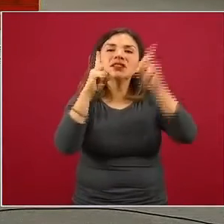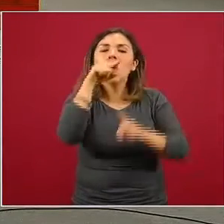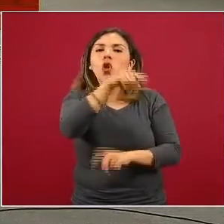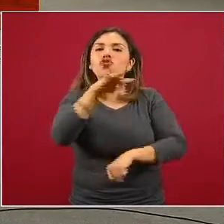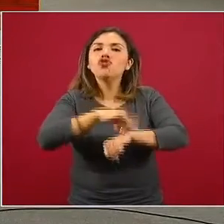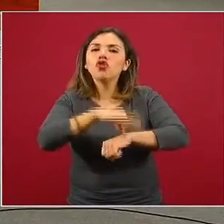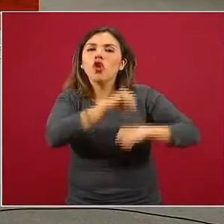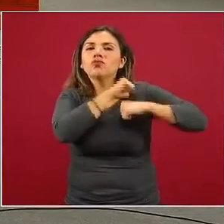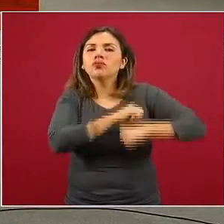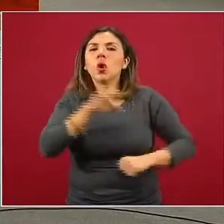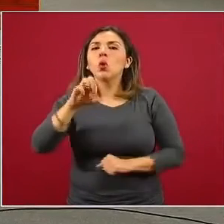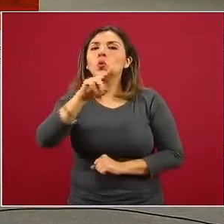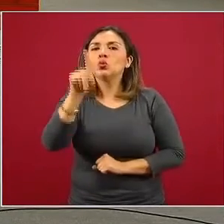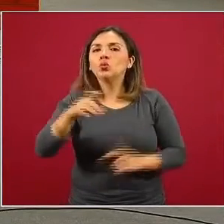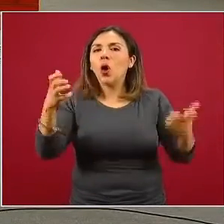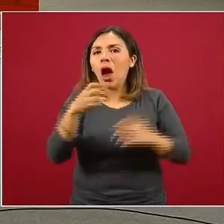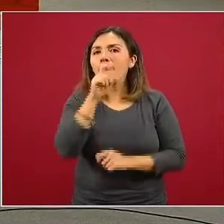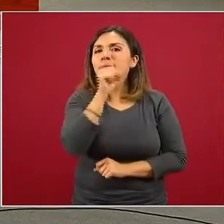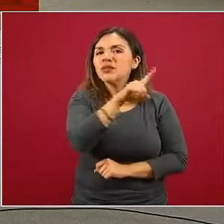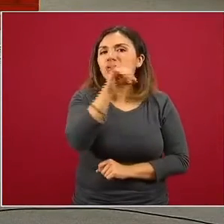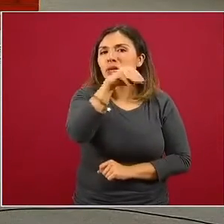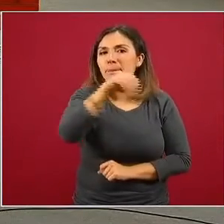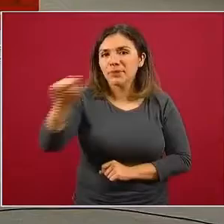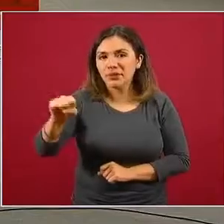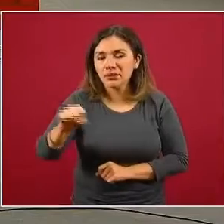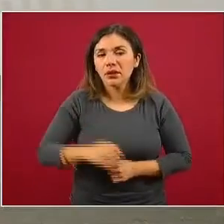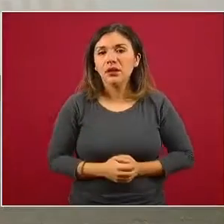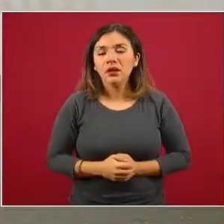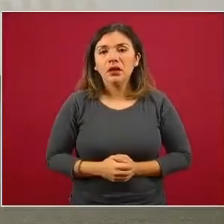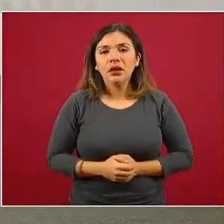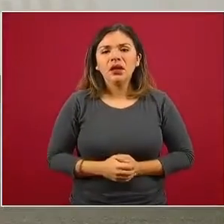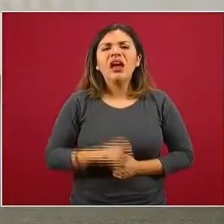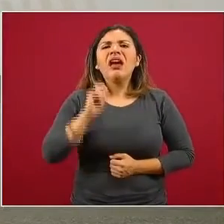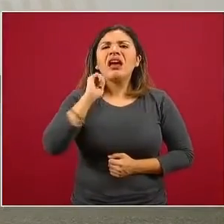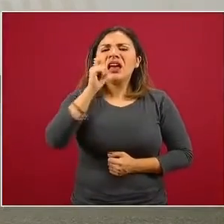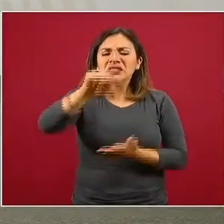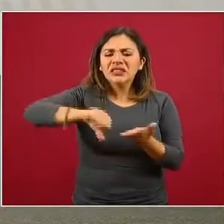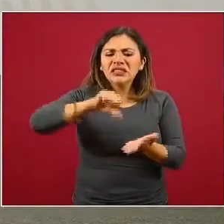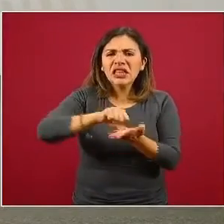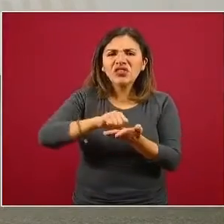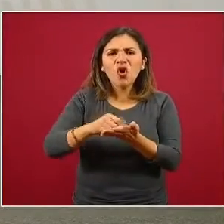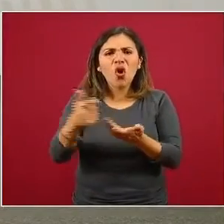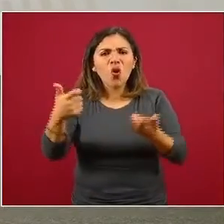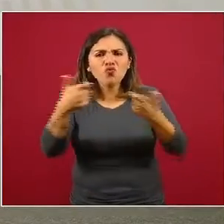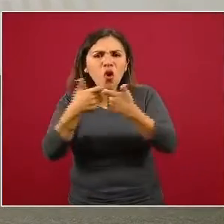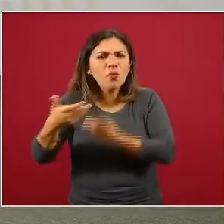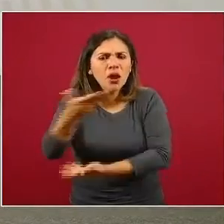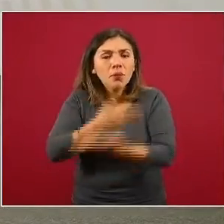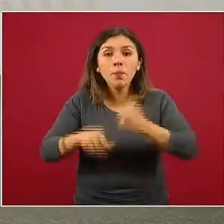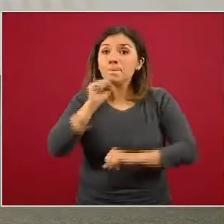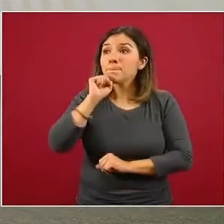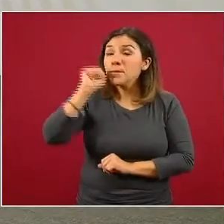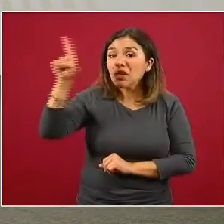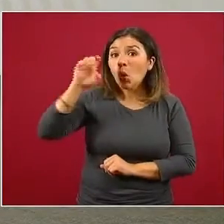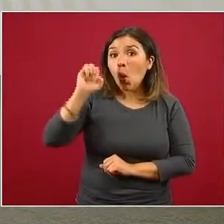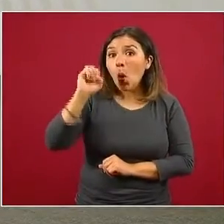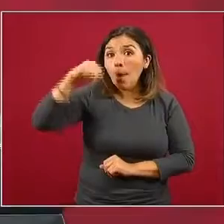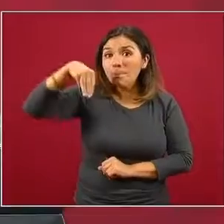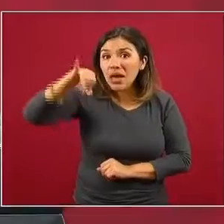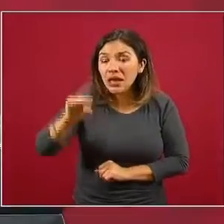doctor Cruz Vega hizo en el Seguro Social. ¿Qué quiere decir un centro colaborador? La Organización Mundial de la Salud, igual que